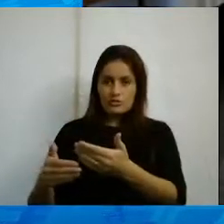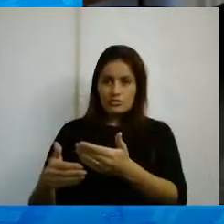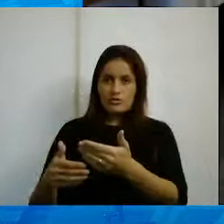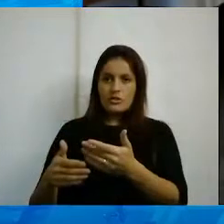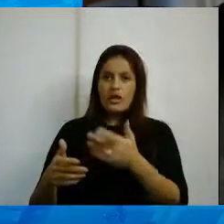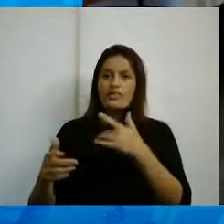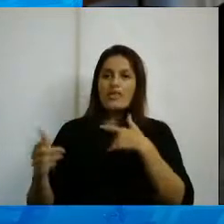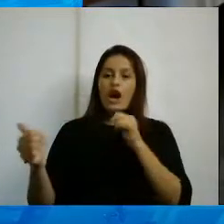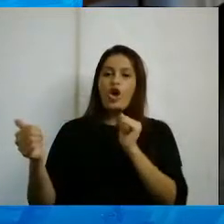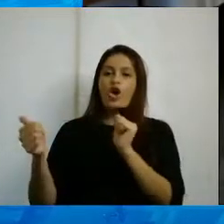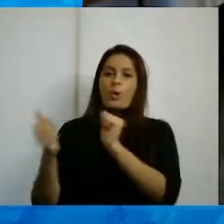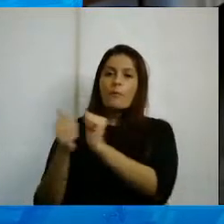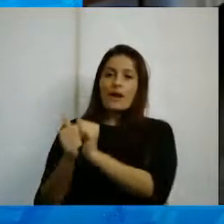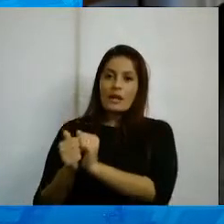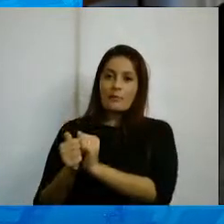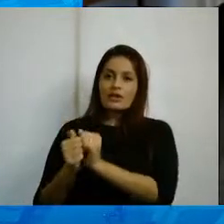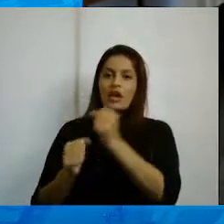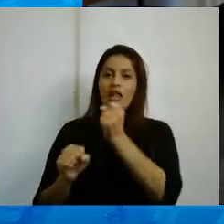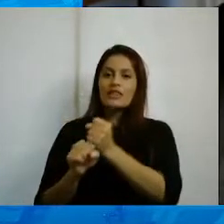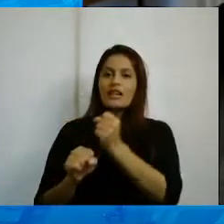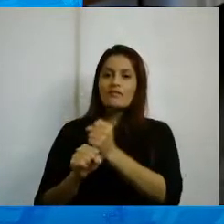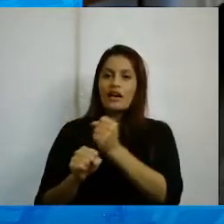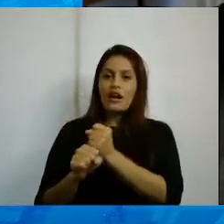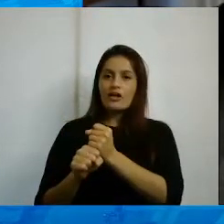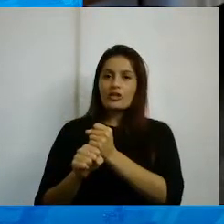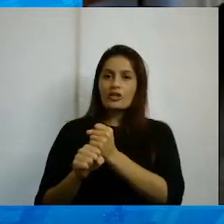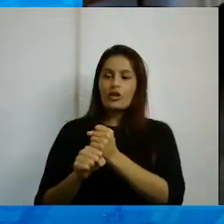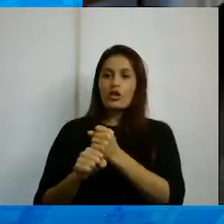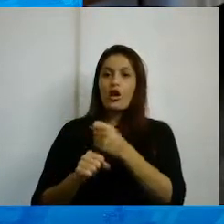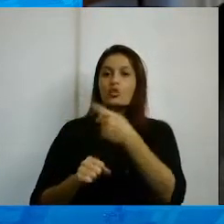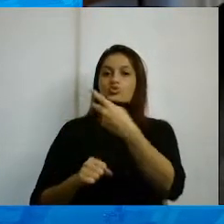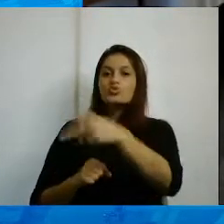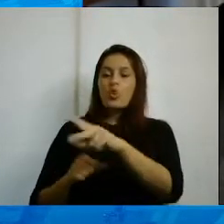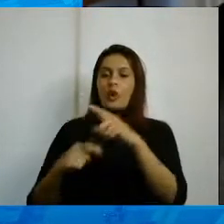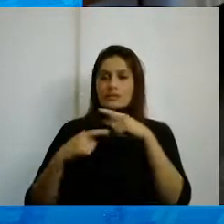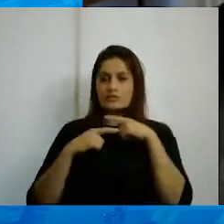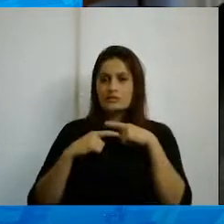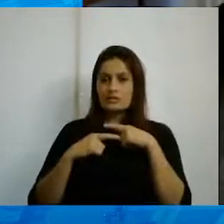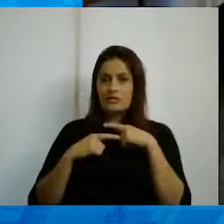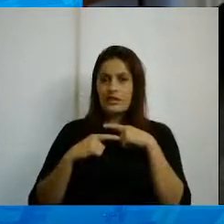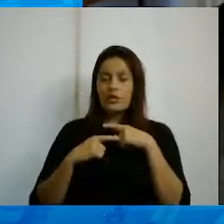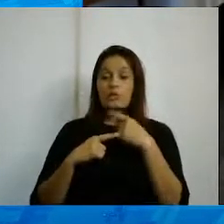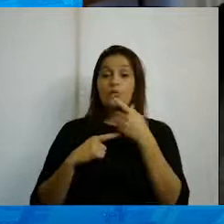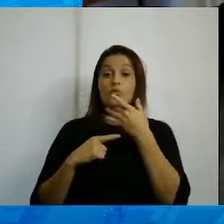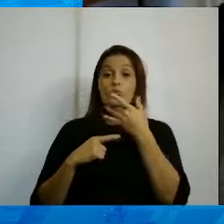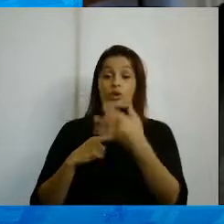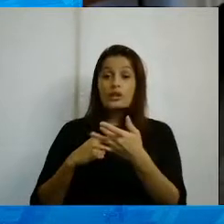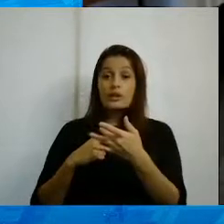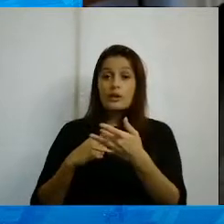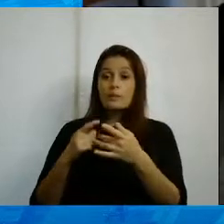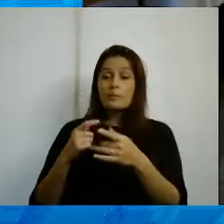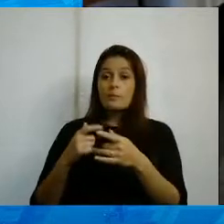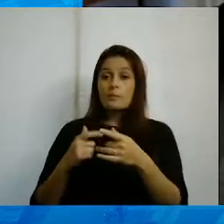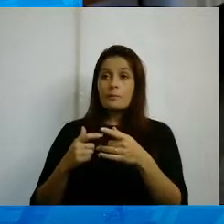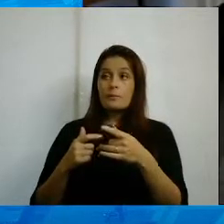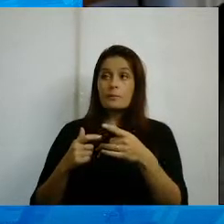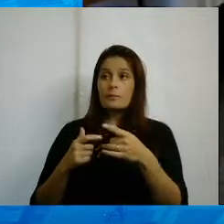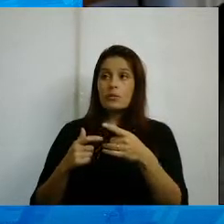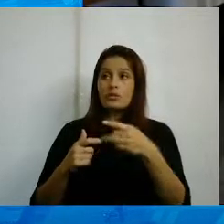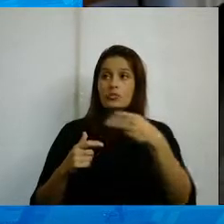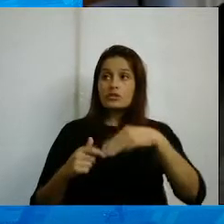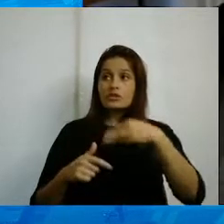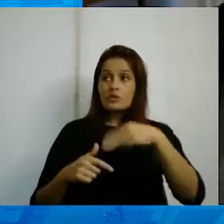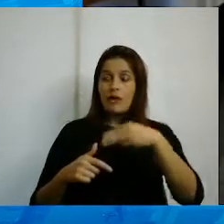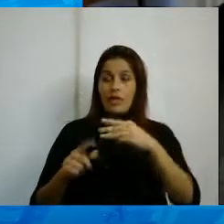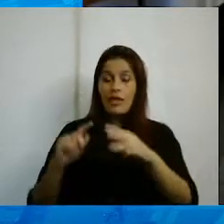de acompañamiento al trabajador que se haga cargo de su propia licencia médica, porque al momento de que el empleador, en este caso la municipalidad,